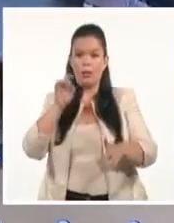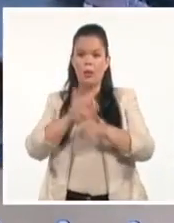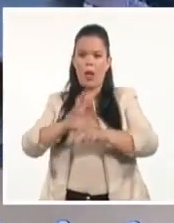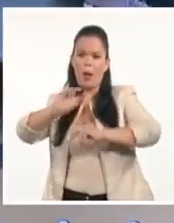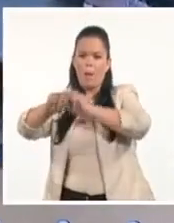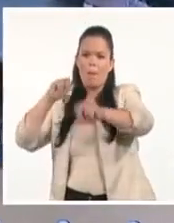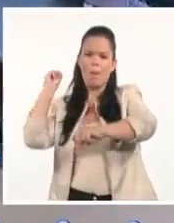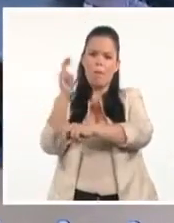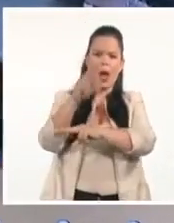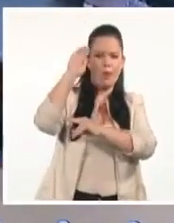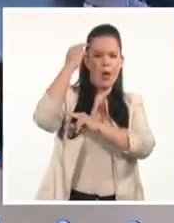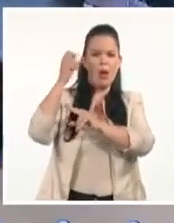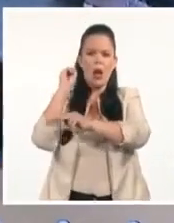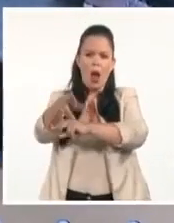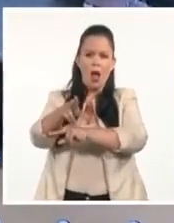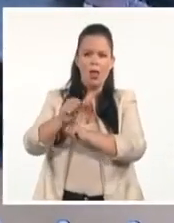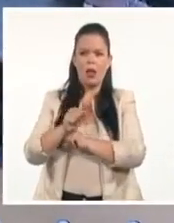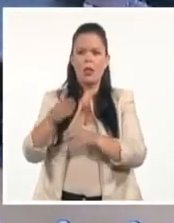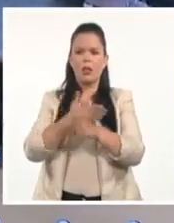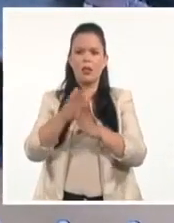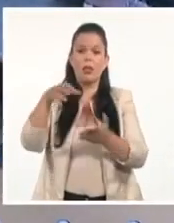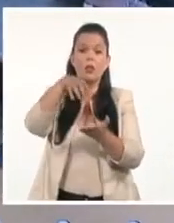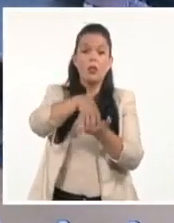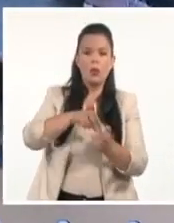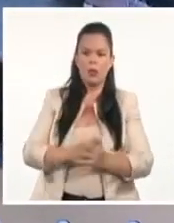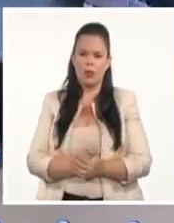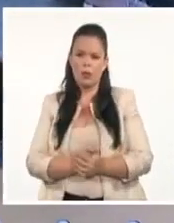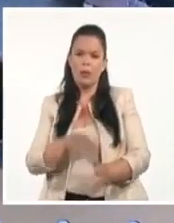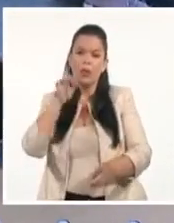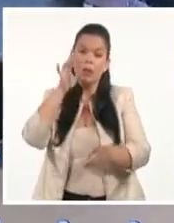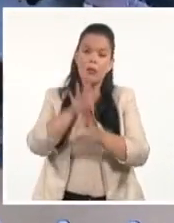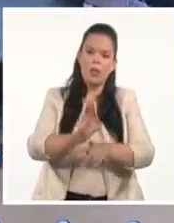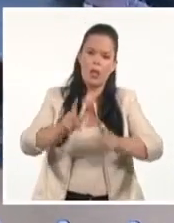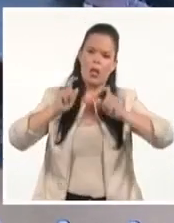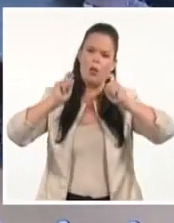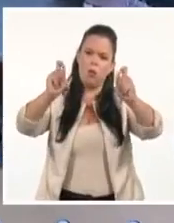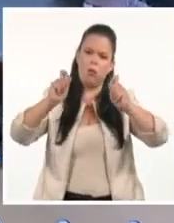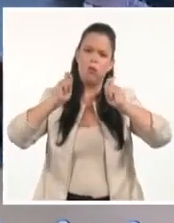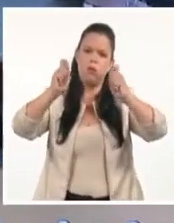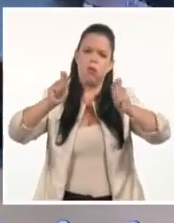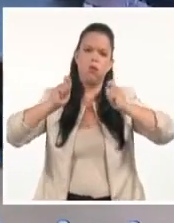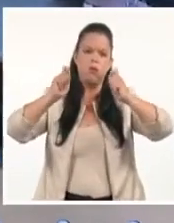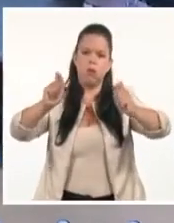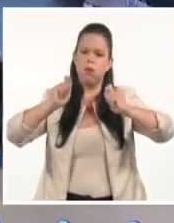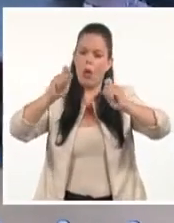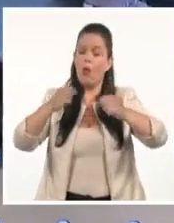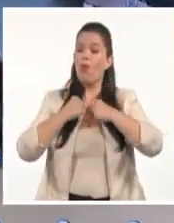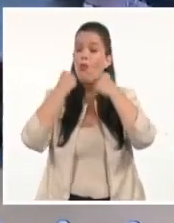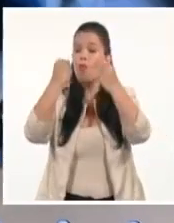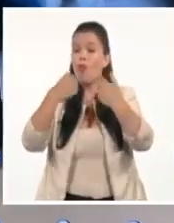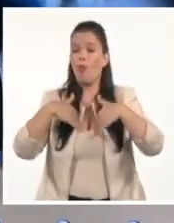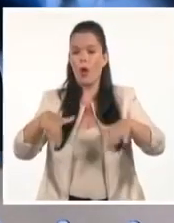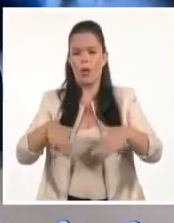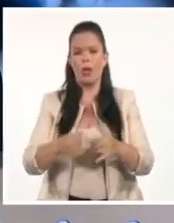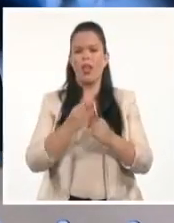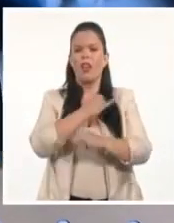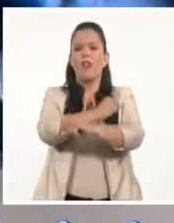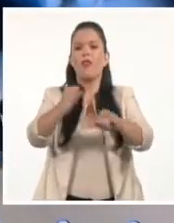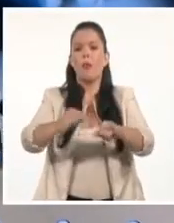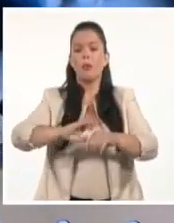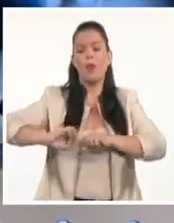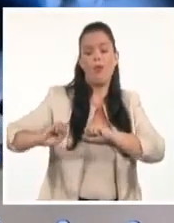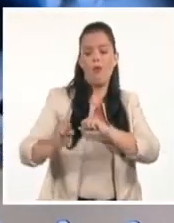salud, lanzan una campaña comunicacional feroz, una campaña feroz de fake news, o sea, de noticias falsas,